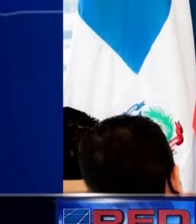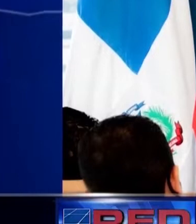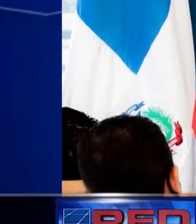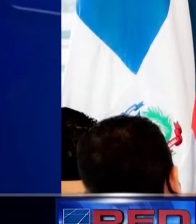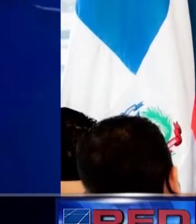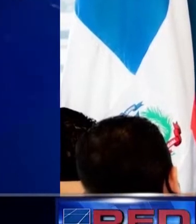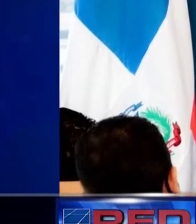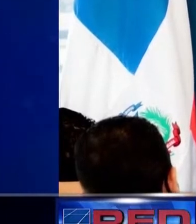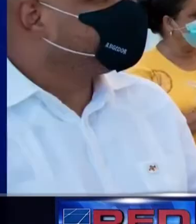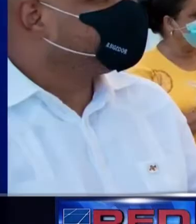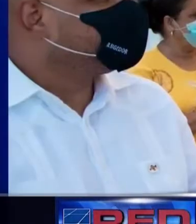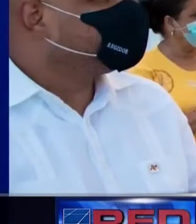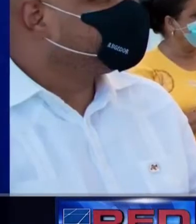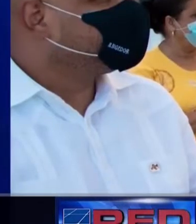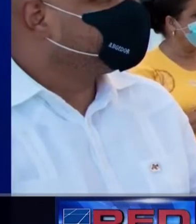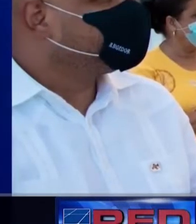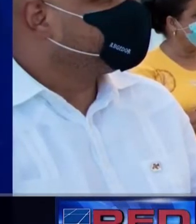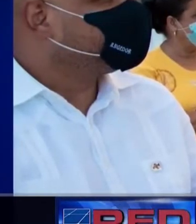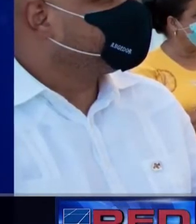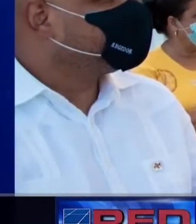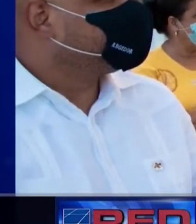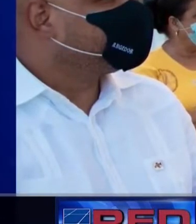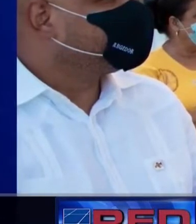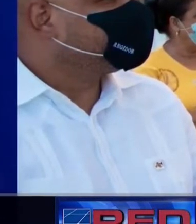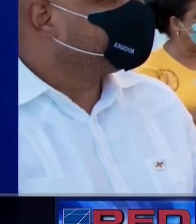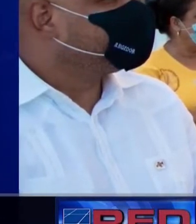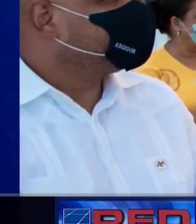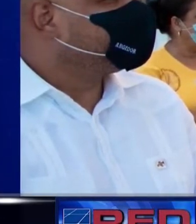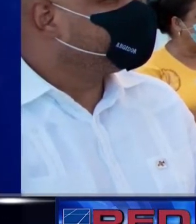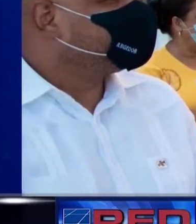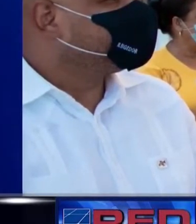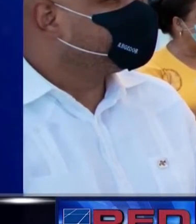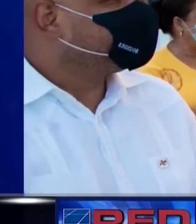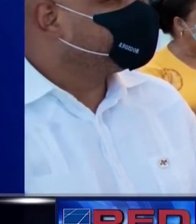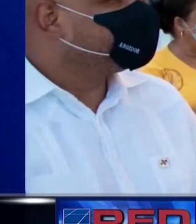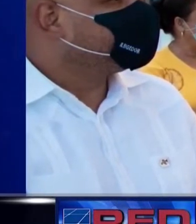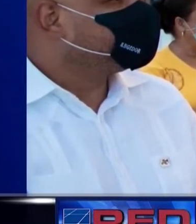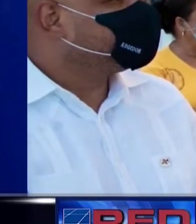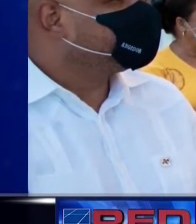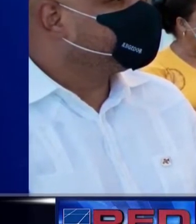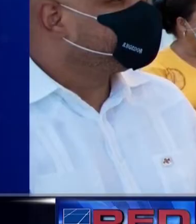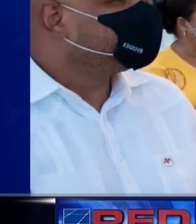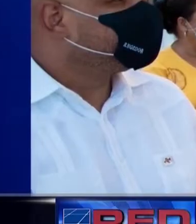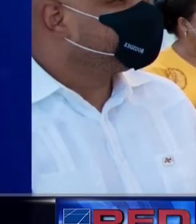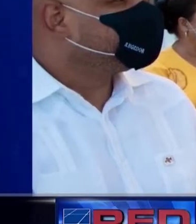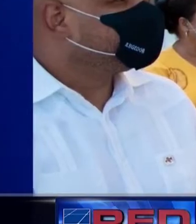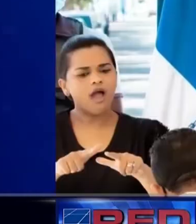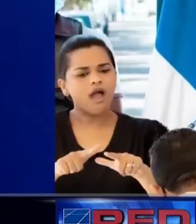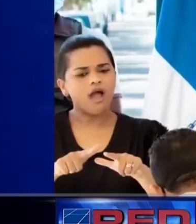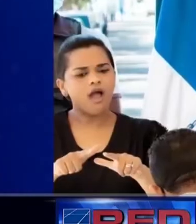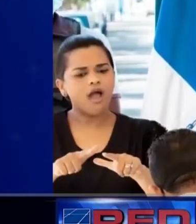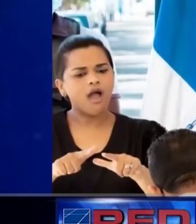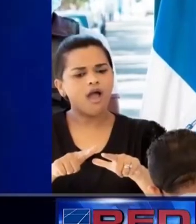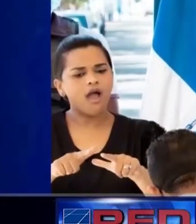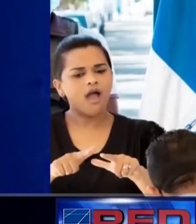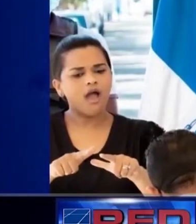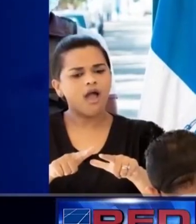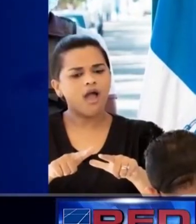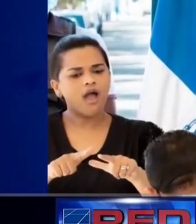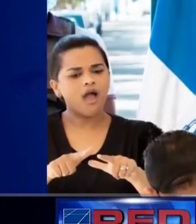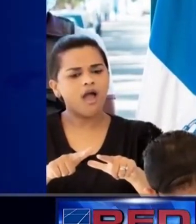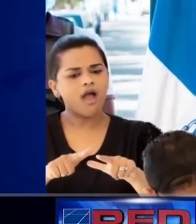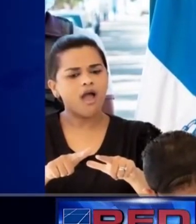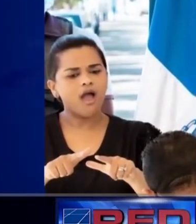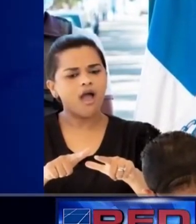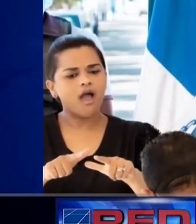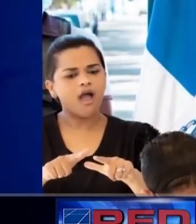6,300 m cu de aceras seis colectores y seis filtrantes 10 rampas para personas con discapacidad